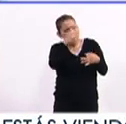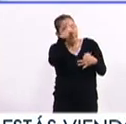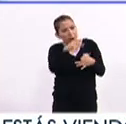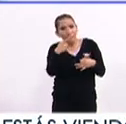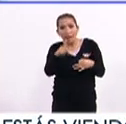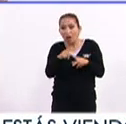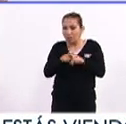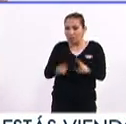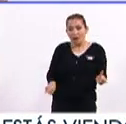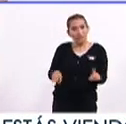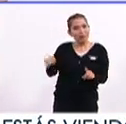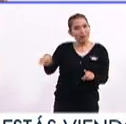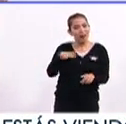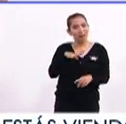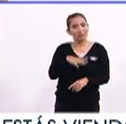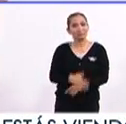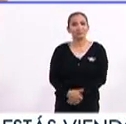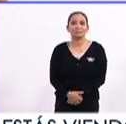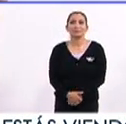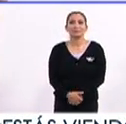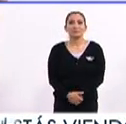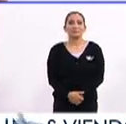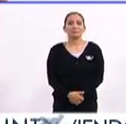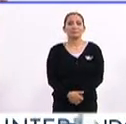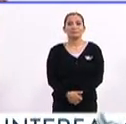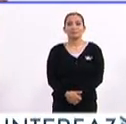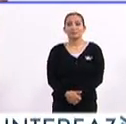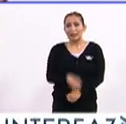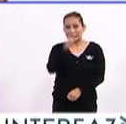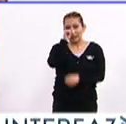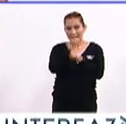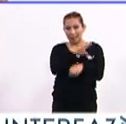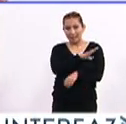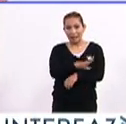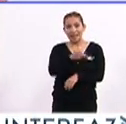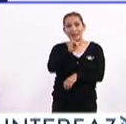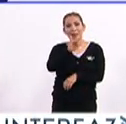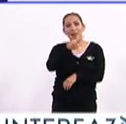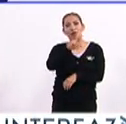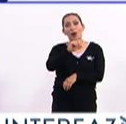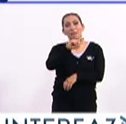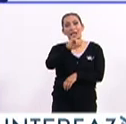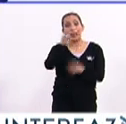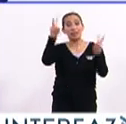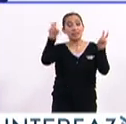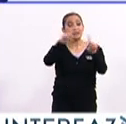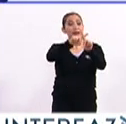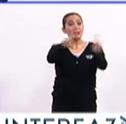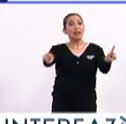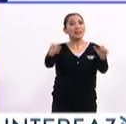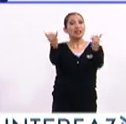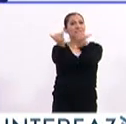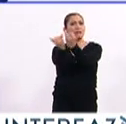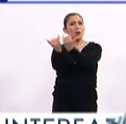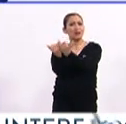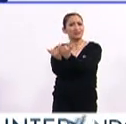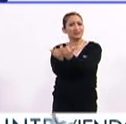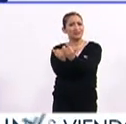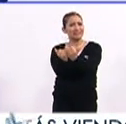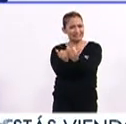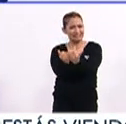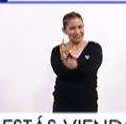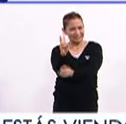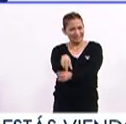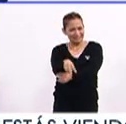somos también muy diferentes. La Secretaría General Iberoamericana tiene este eslogan que dice diferentemente iguales. ¿Estás de